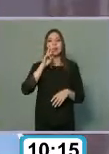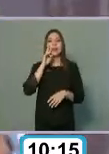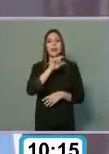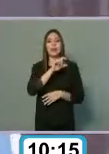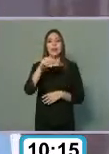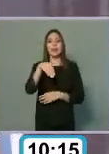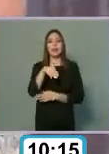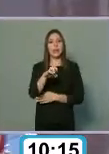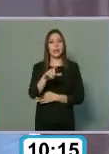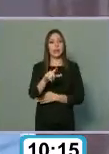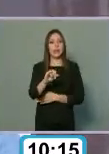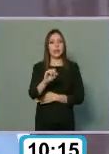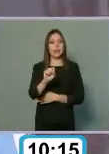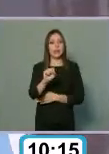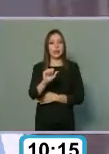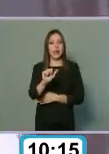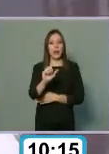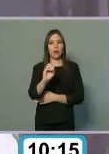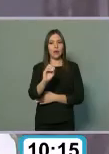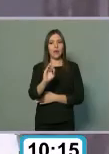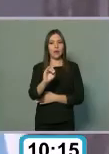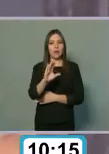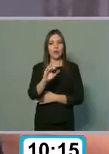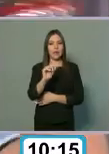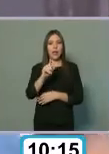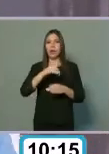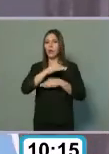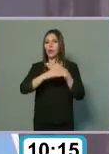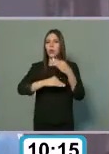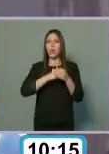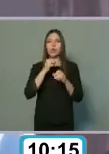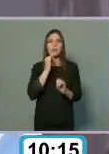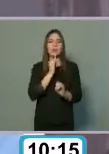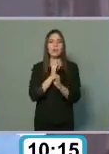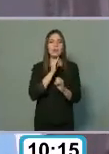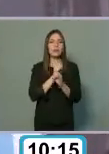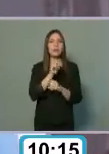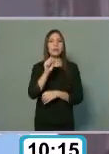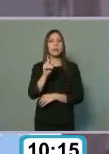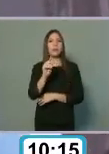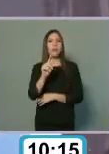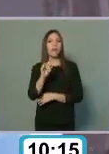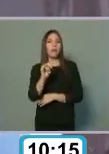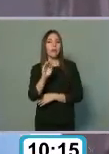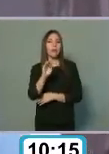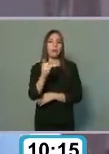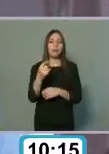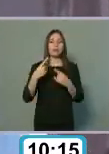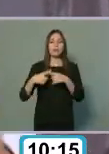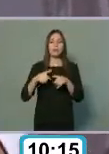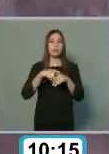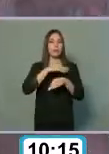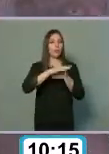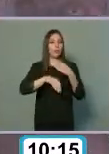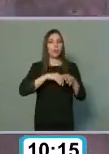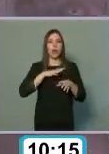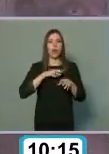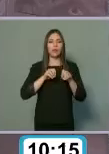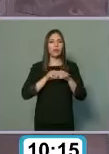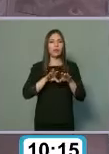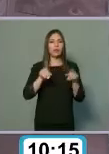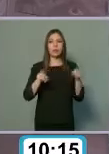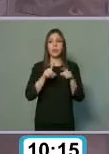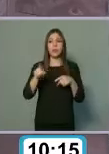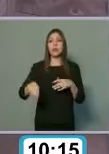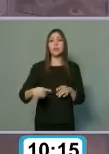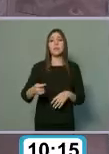Oficial, en YouTube, descargar mi música, en Spotify, en todas las plataformas digitales. Oye, ¿cuántas veces has venido a México? La primera, Ah, la